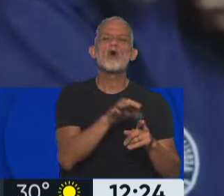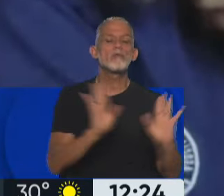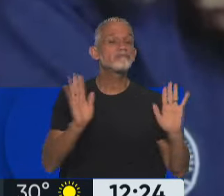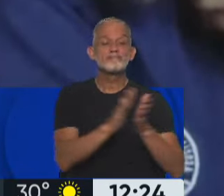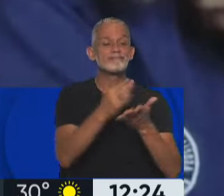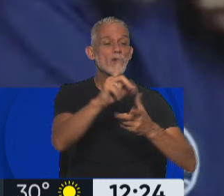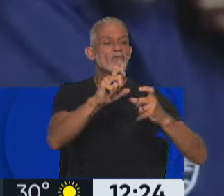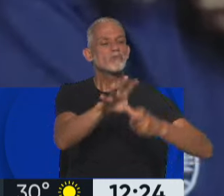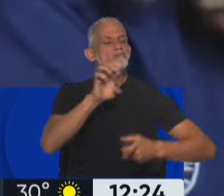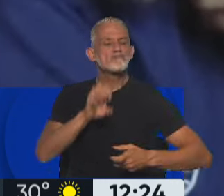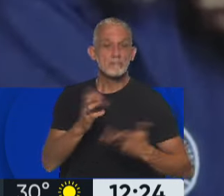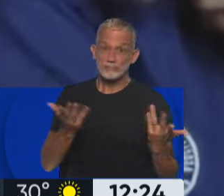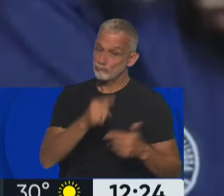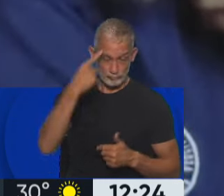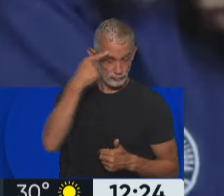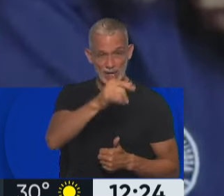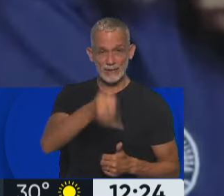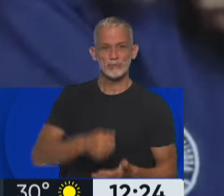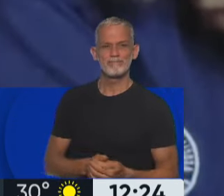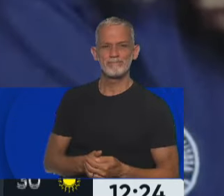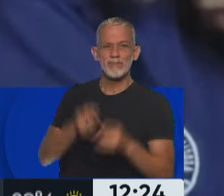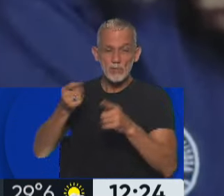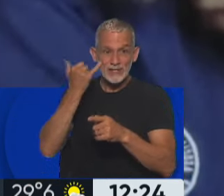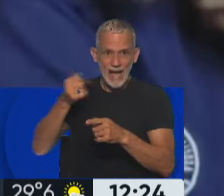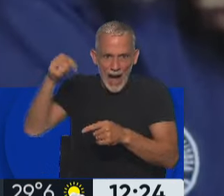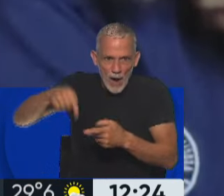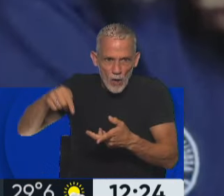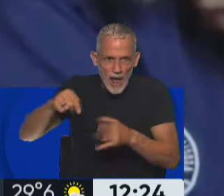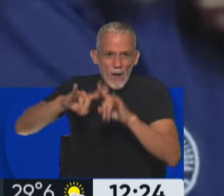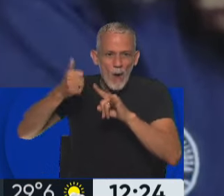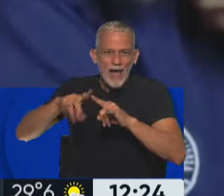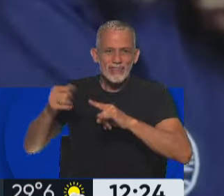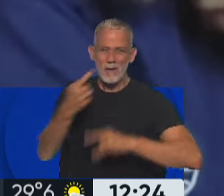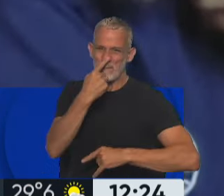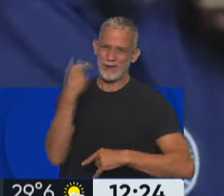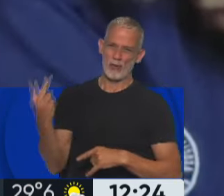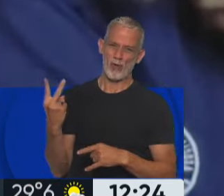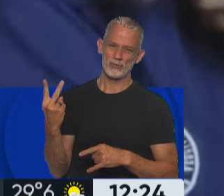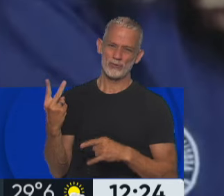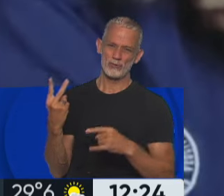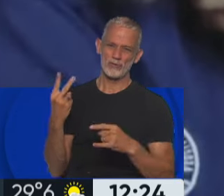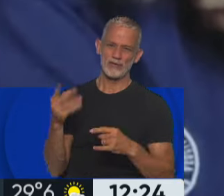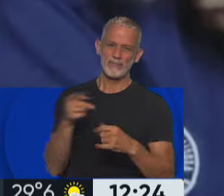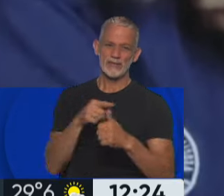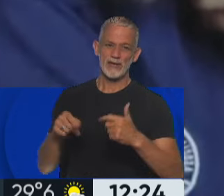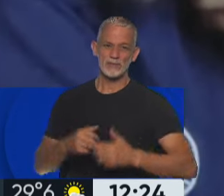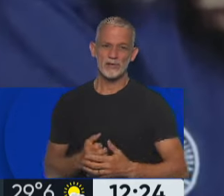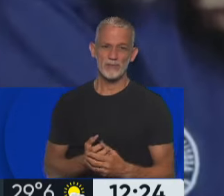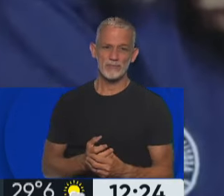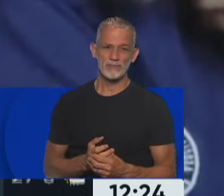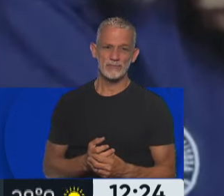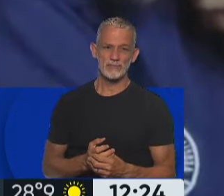bien todo lo que salan pronto Yo le creo y lo saco Ya ahora Alejo que es el que tiene pronto ya así